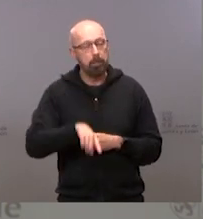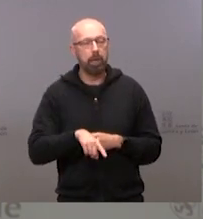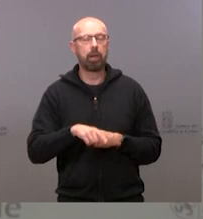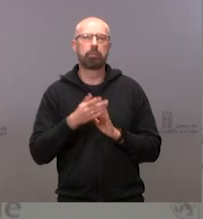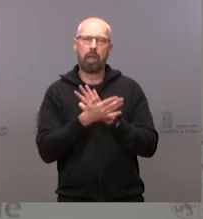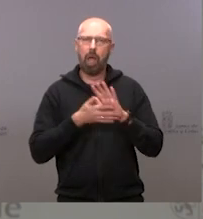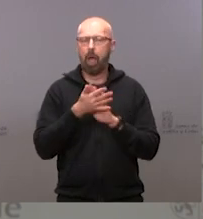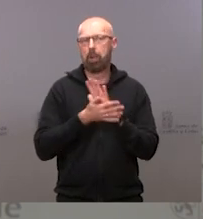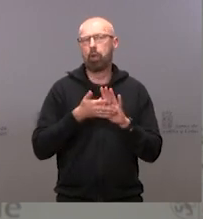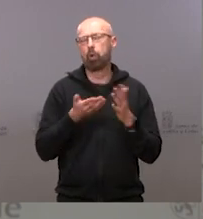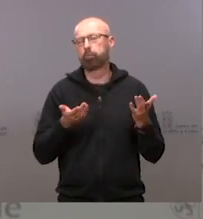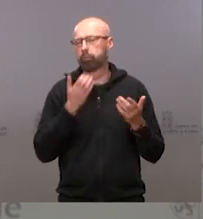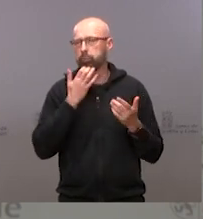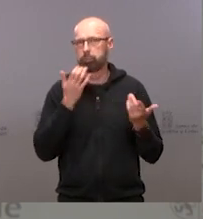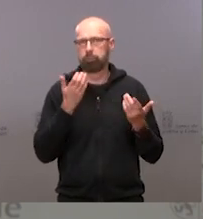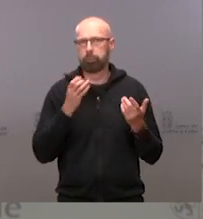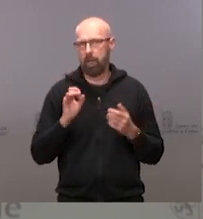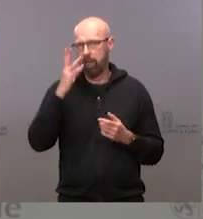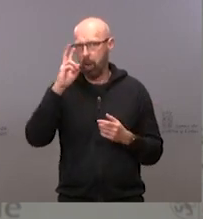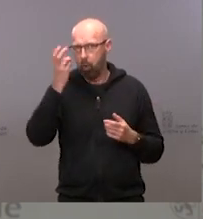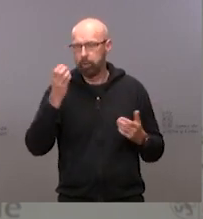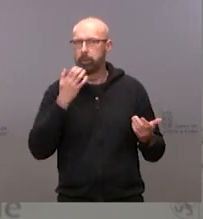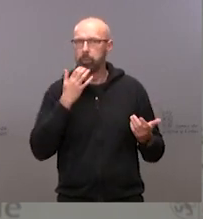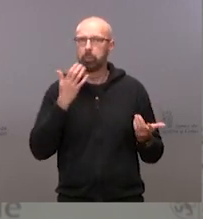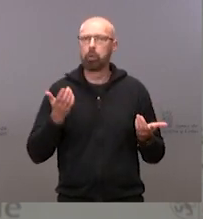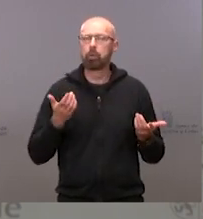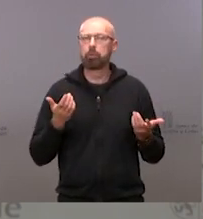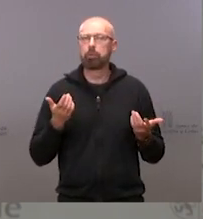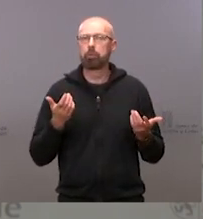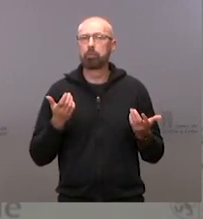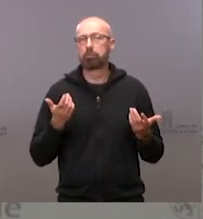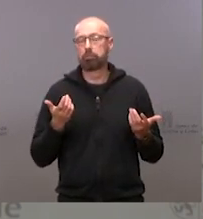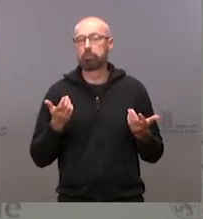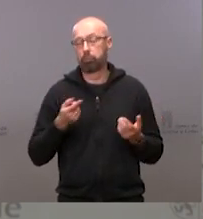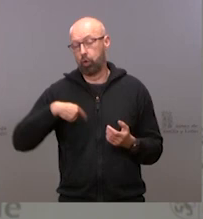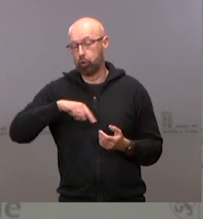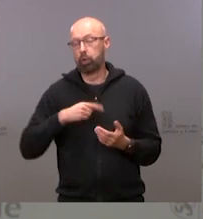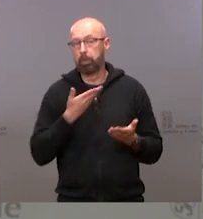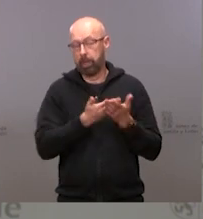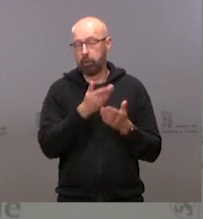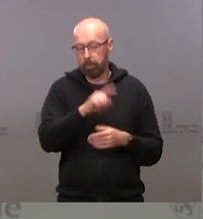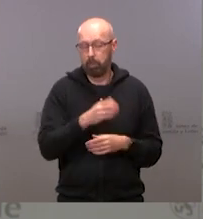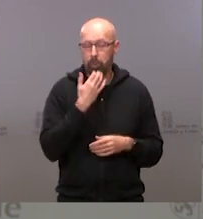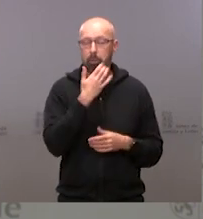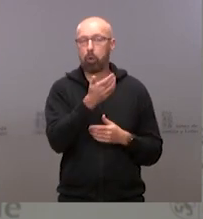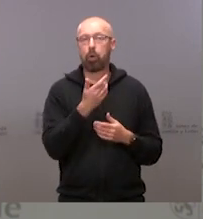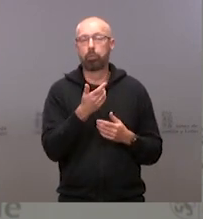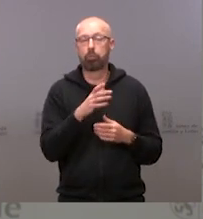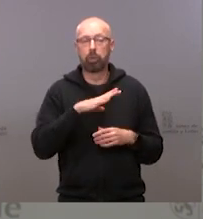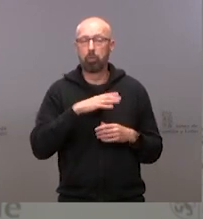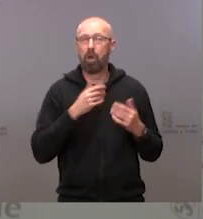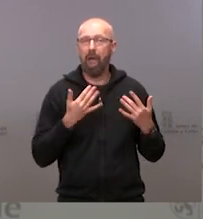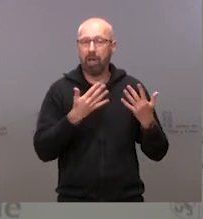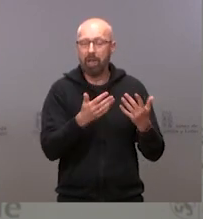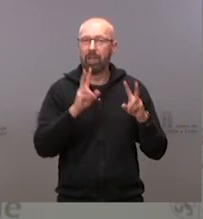otro tipo de iniciativas y nosotros le hemos pedido también la agilidad en la